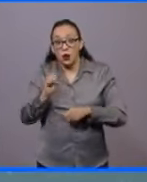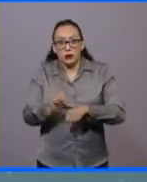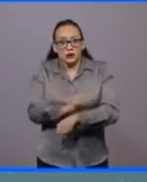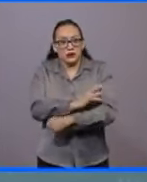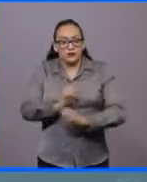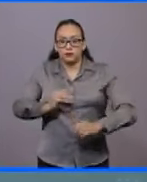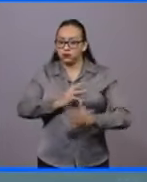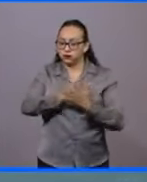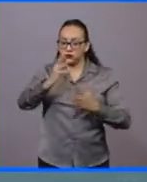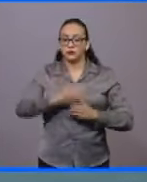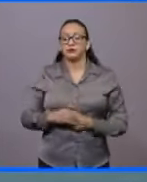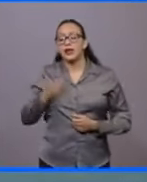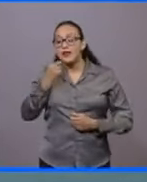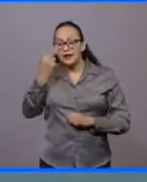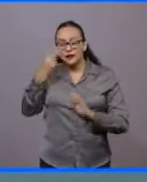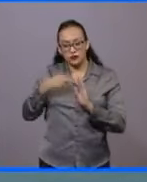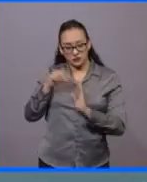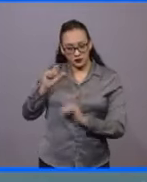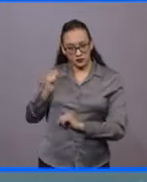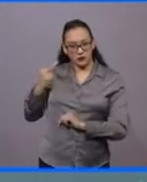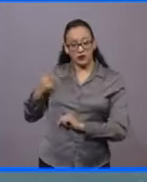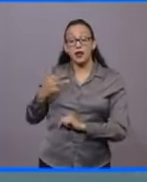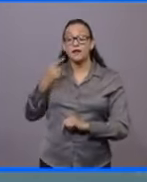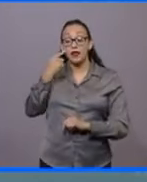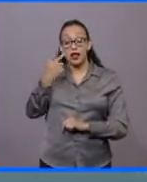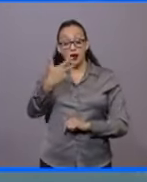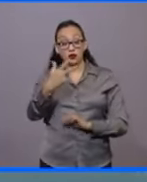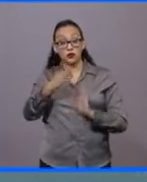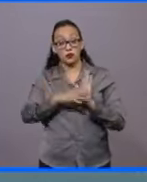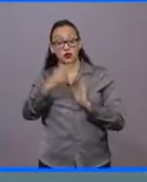de la Salud estima que hasta 2022 el